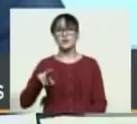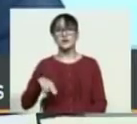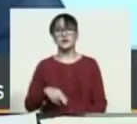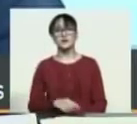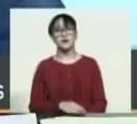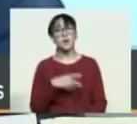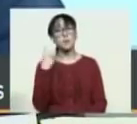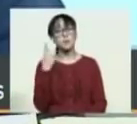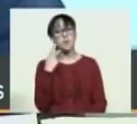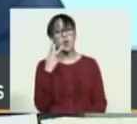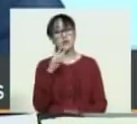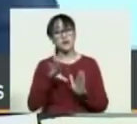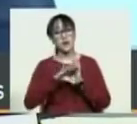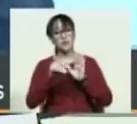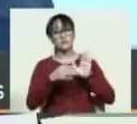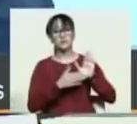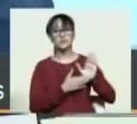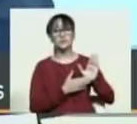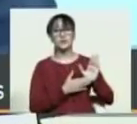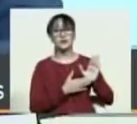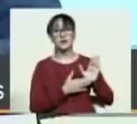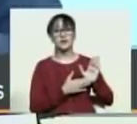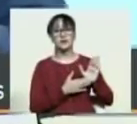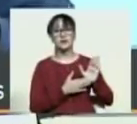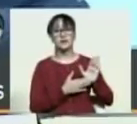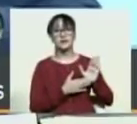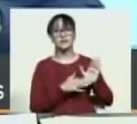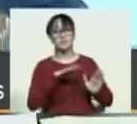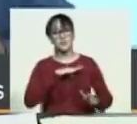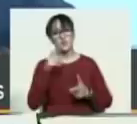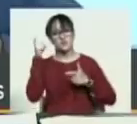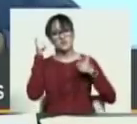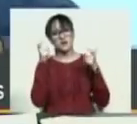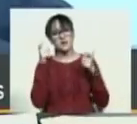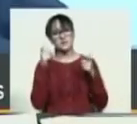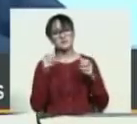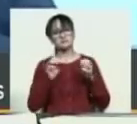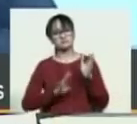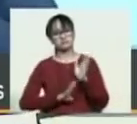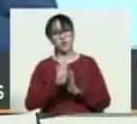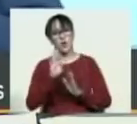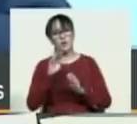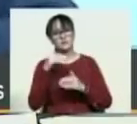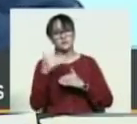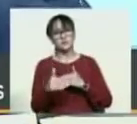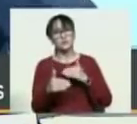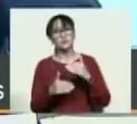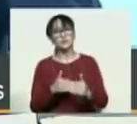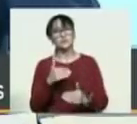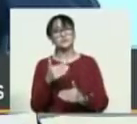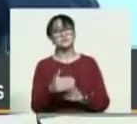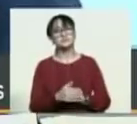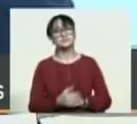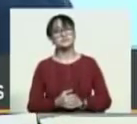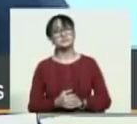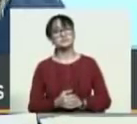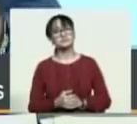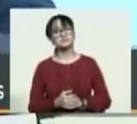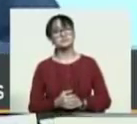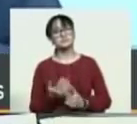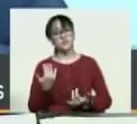la política constitucional que el comandante Chávez impulsó desde siempre y que yo